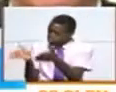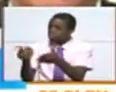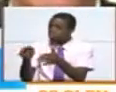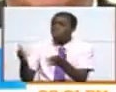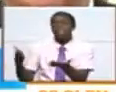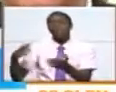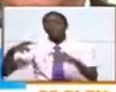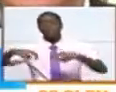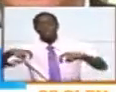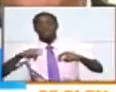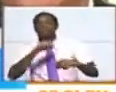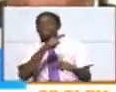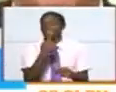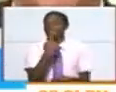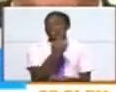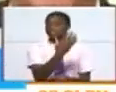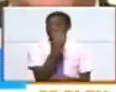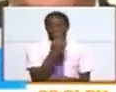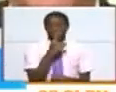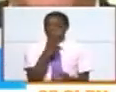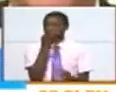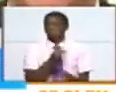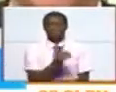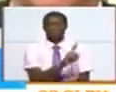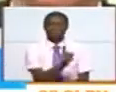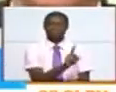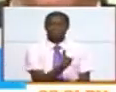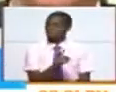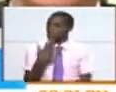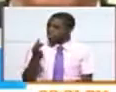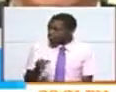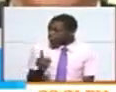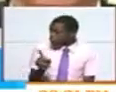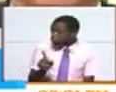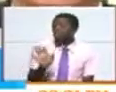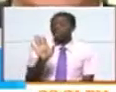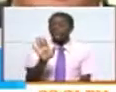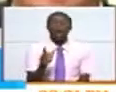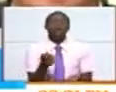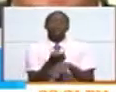lo que usted me está diciendo de que el gobierno no está ayudando al diálogo. No es cierto que